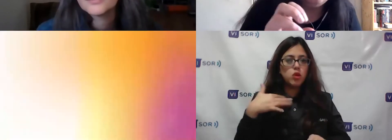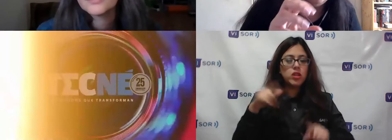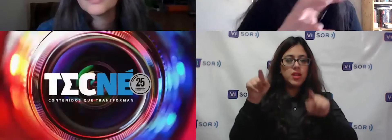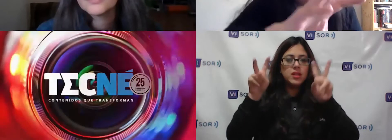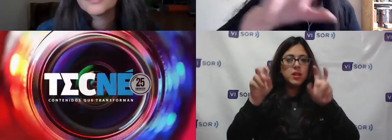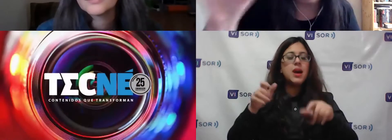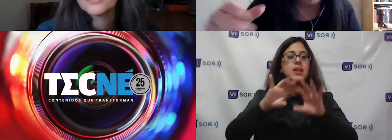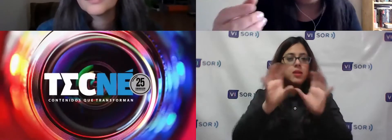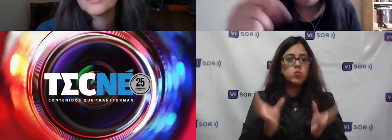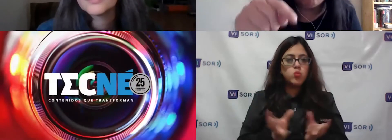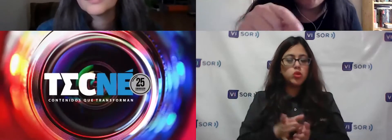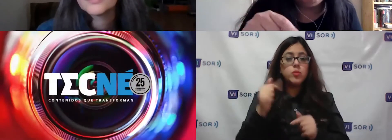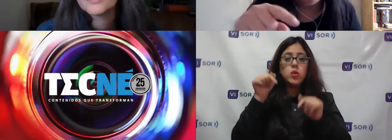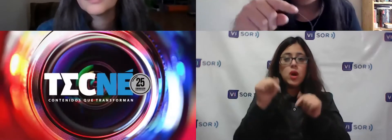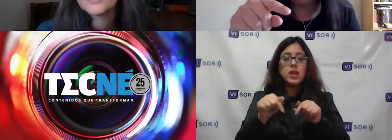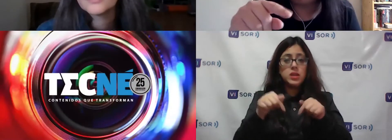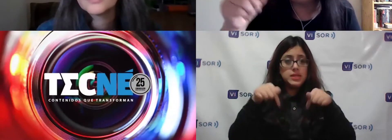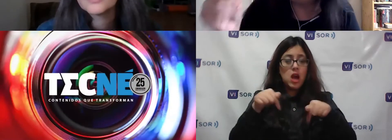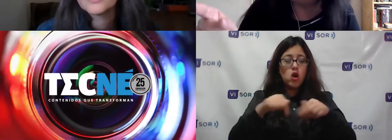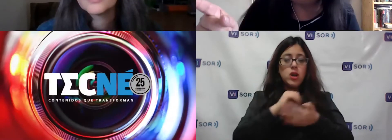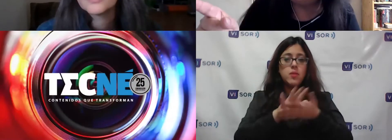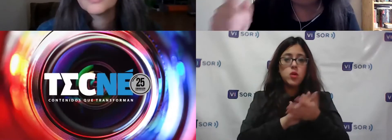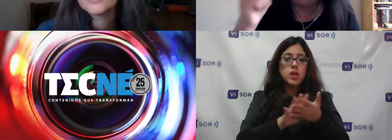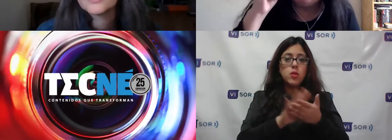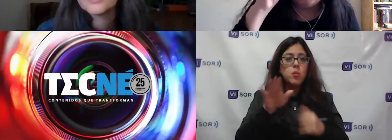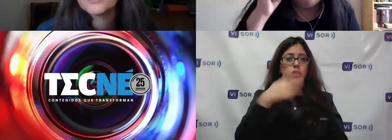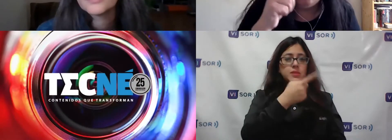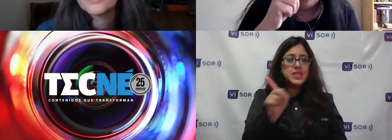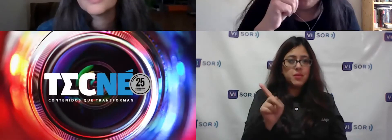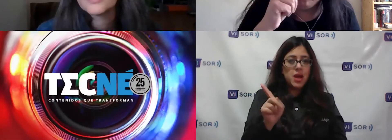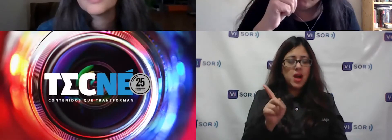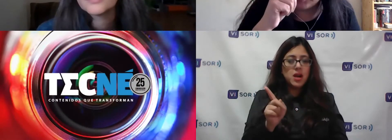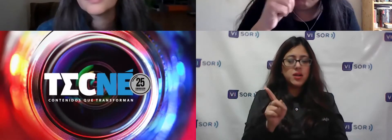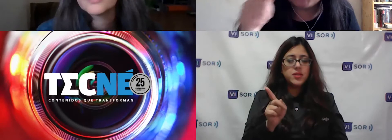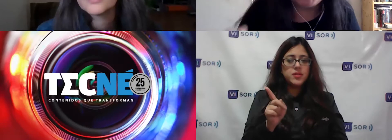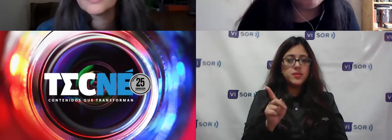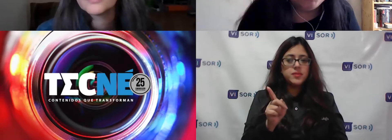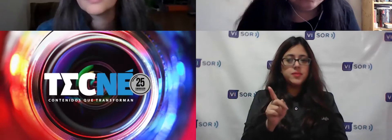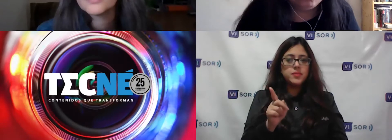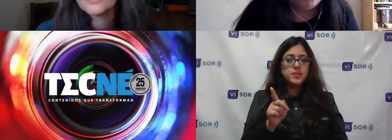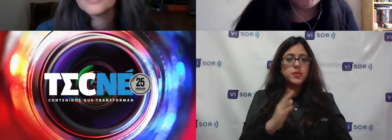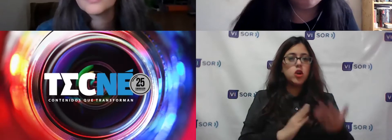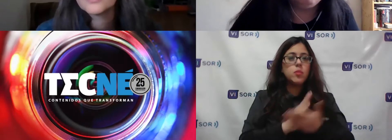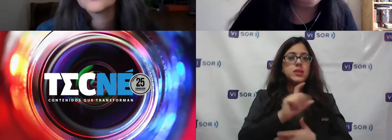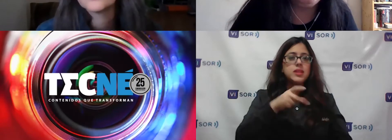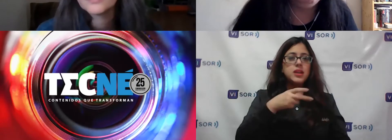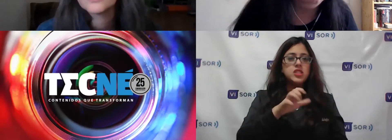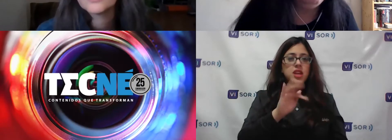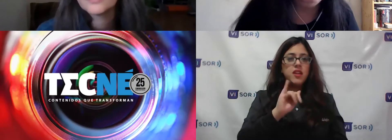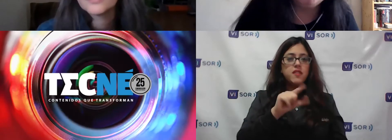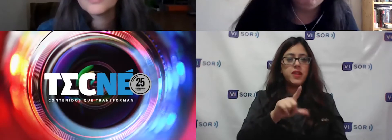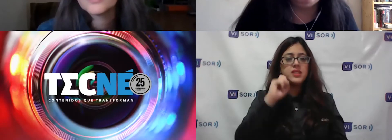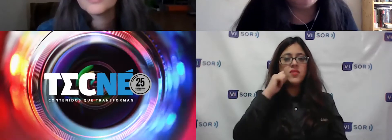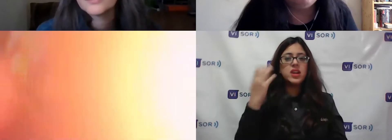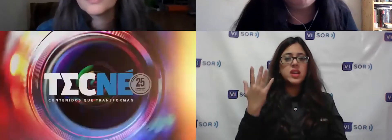sentido hay una de hecho en este momento por ejemplo en la próxima semana hay un empieza este film 23 que es considerado